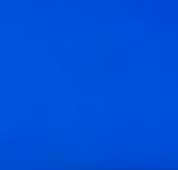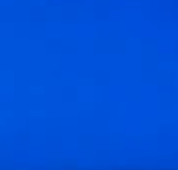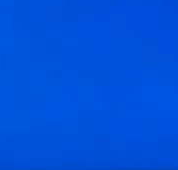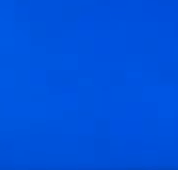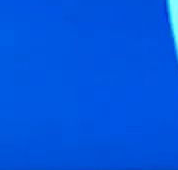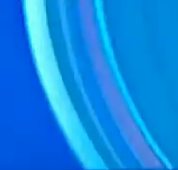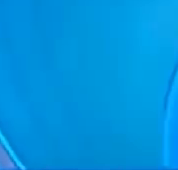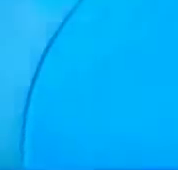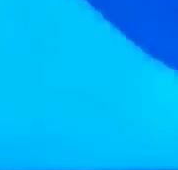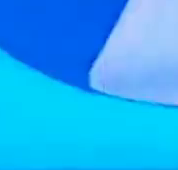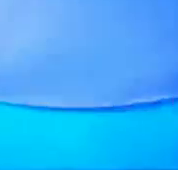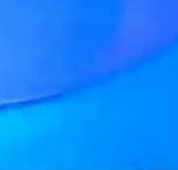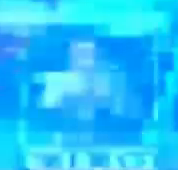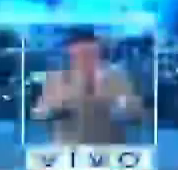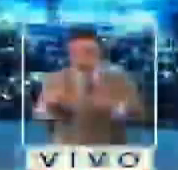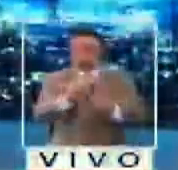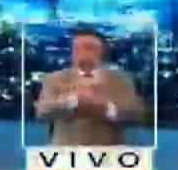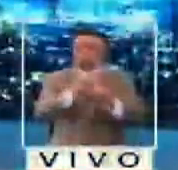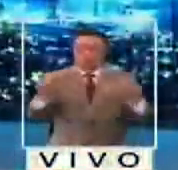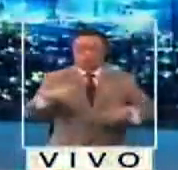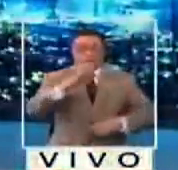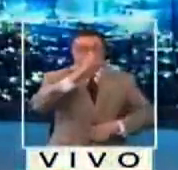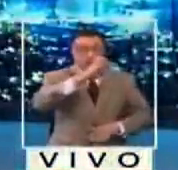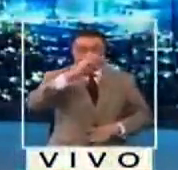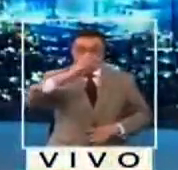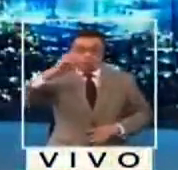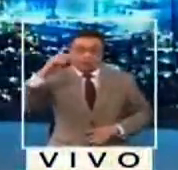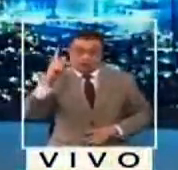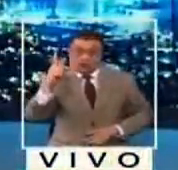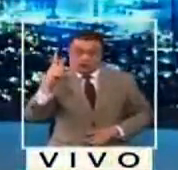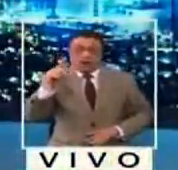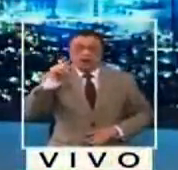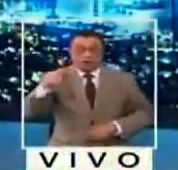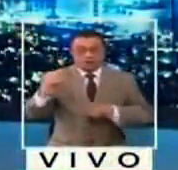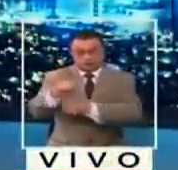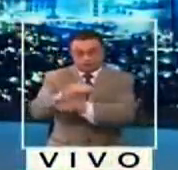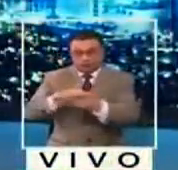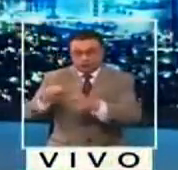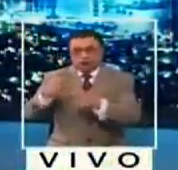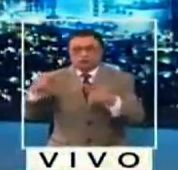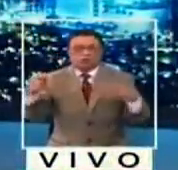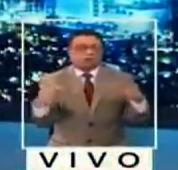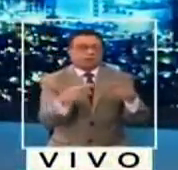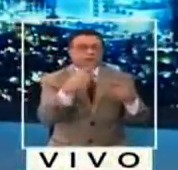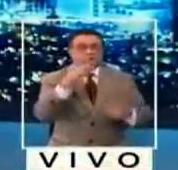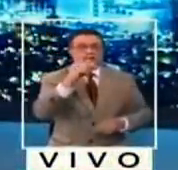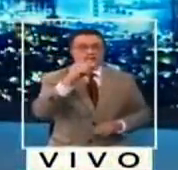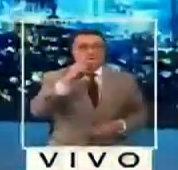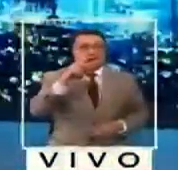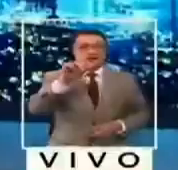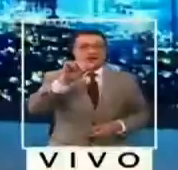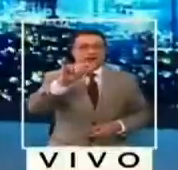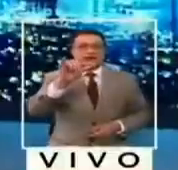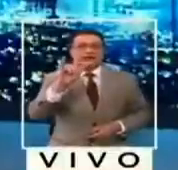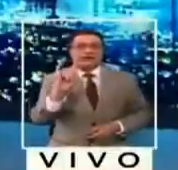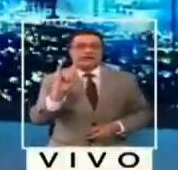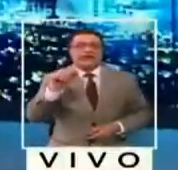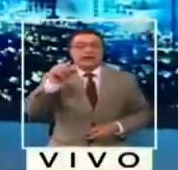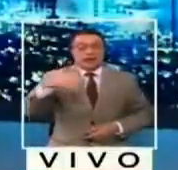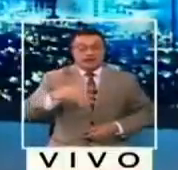señalaron. Pedro Pablo Kuczynski negoció bajo cuerda con Kenji, uno de los hijos de Alberto